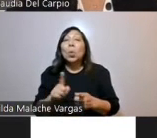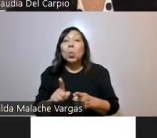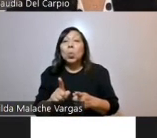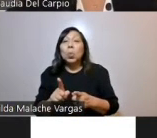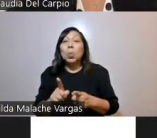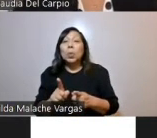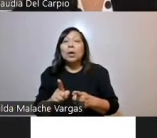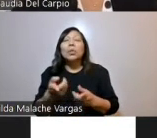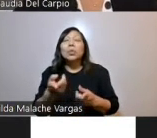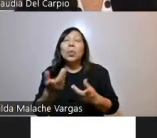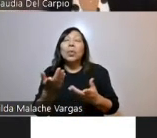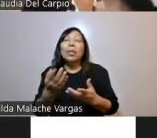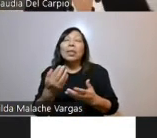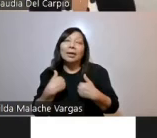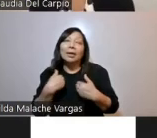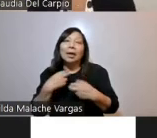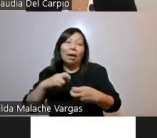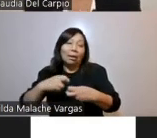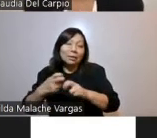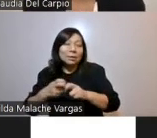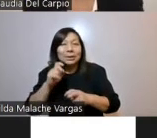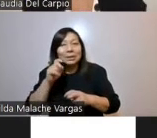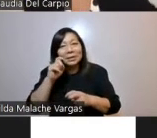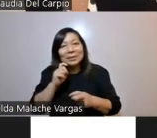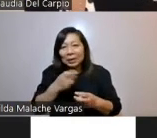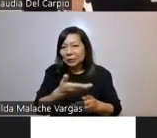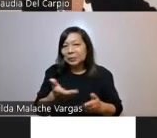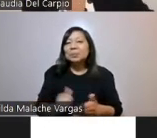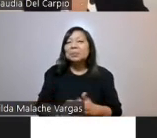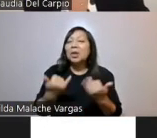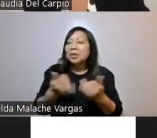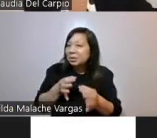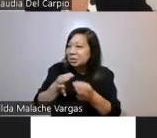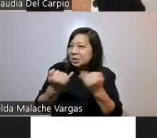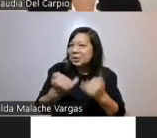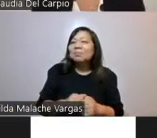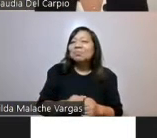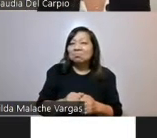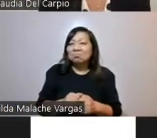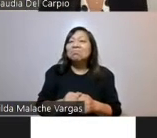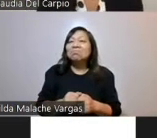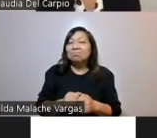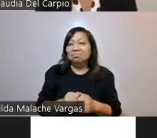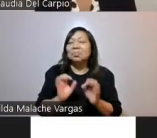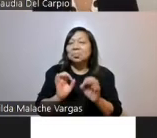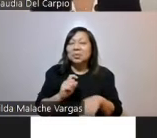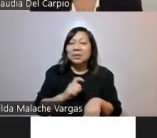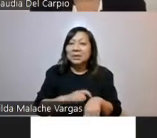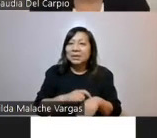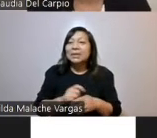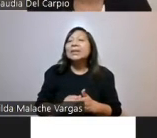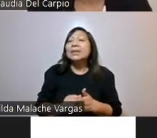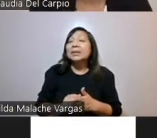el sexo. Y eso era todo lo que les quería hablar el día de hoy. Creo que estamos justo en una hora. Hagan de su